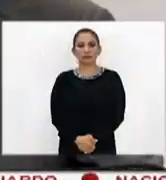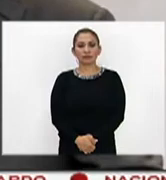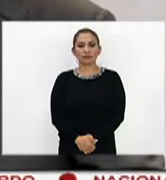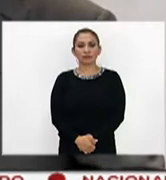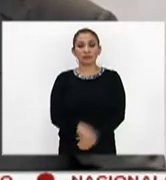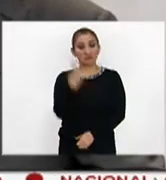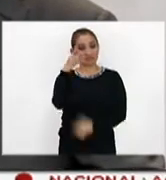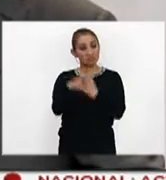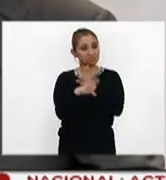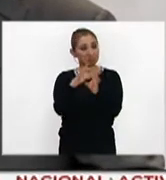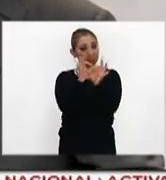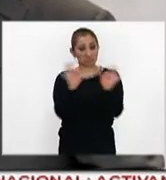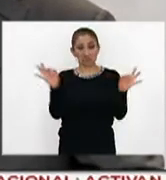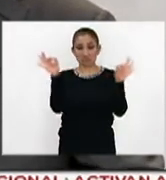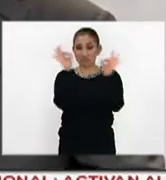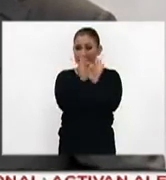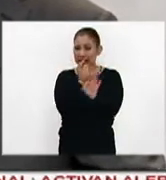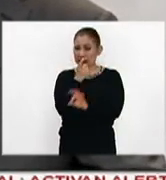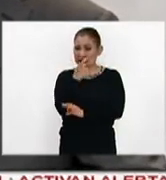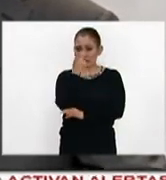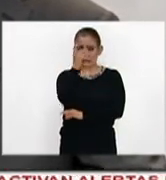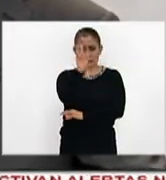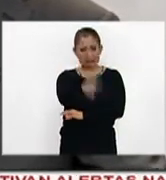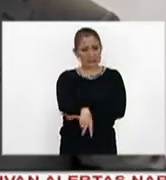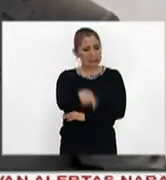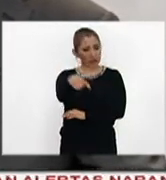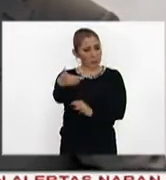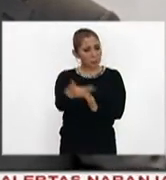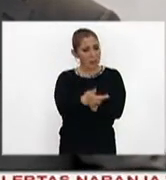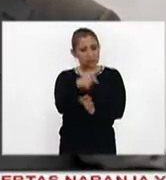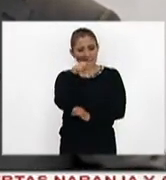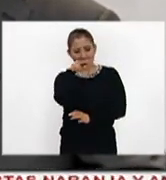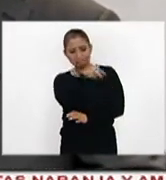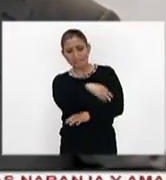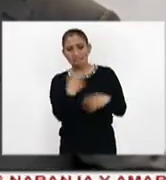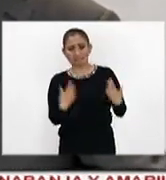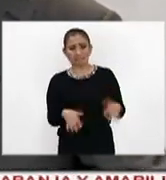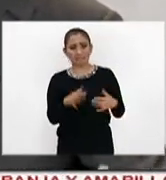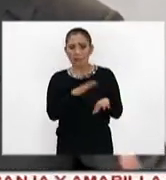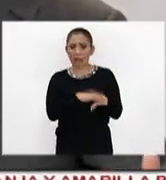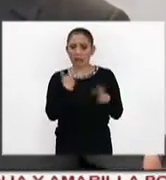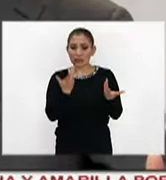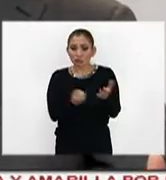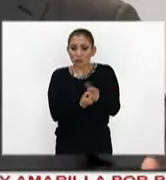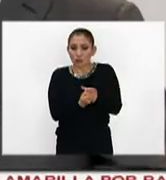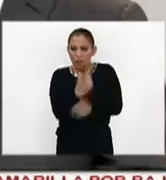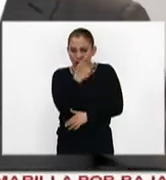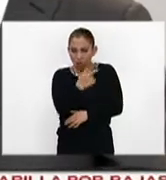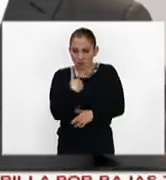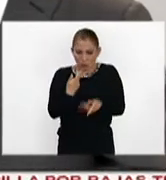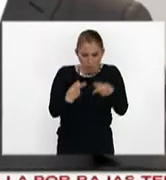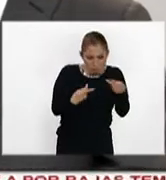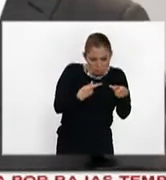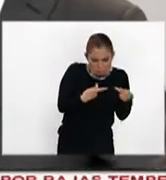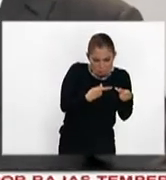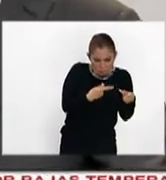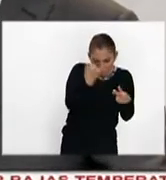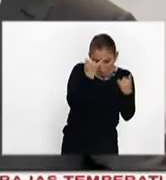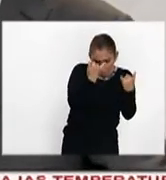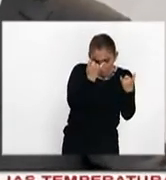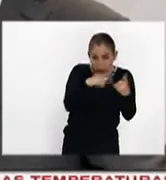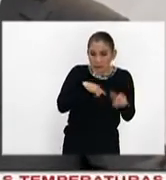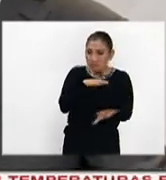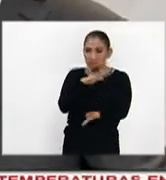Y algo muy importante, que es quizás la parte más novedosa de la nueva estrategia. Se